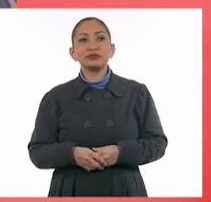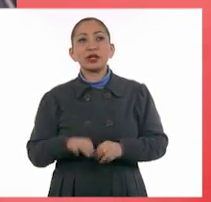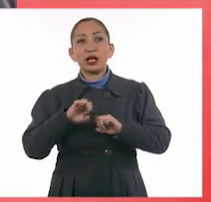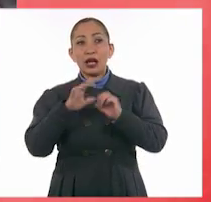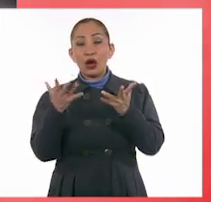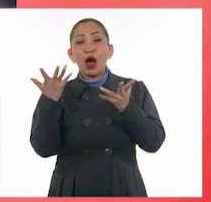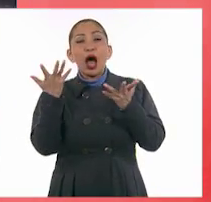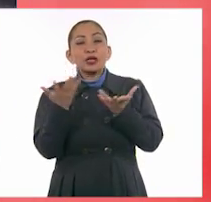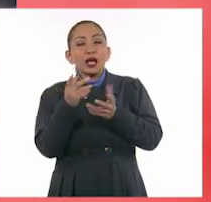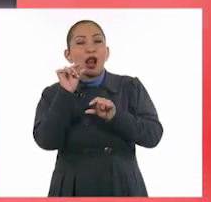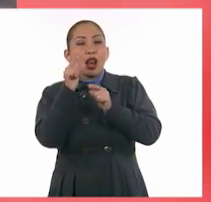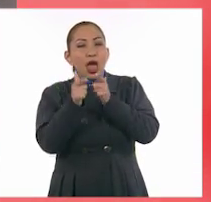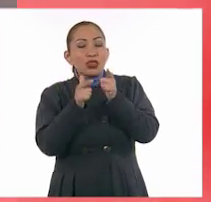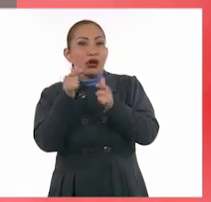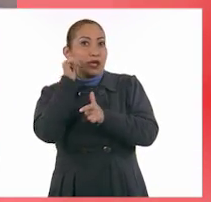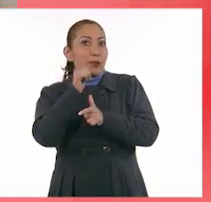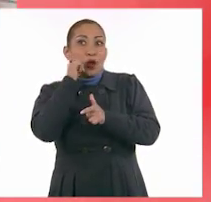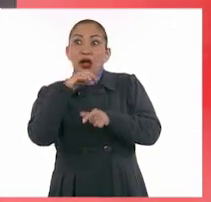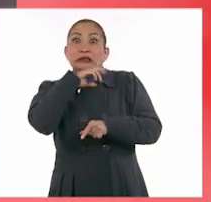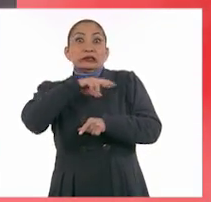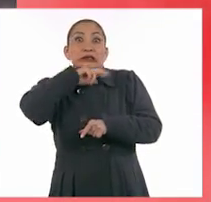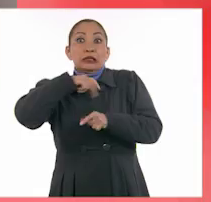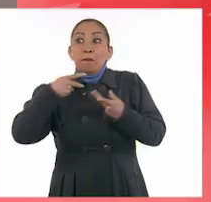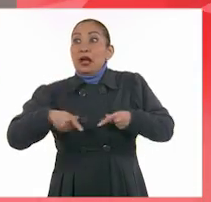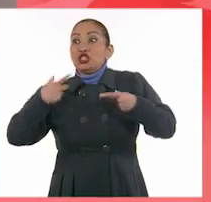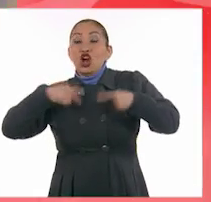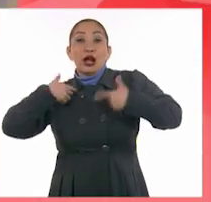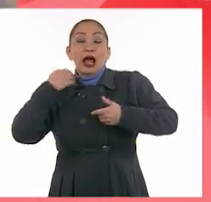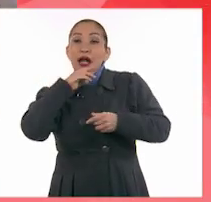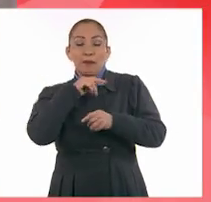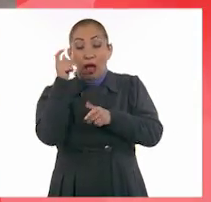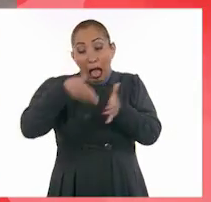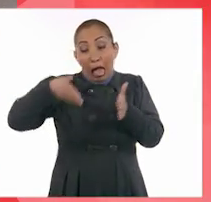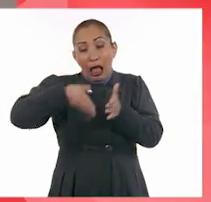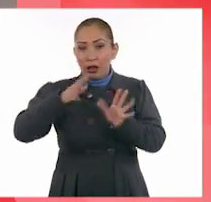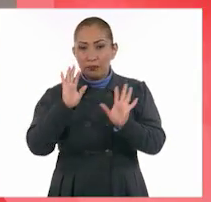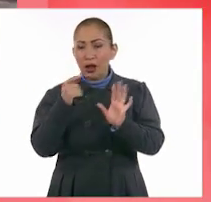Obviamente lo estamos haciendo despacito. Normalmente cuando tenemos mucha gente, Jorge lo hace un poco más rápido.